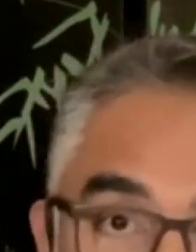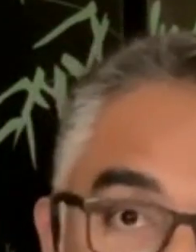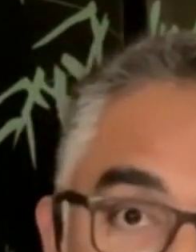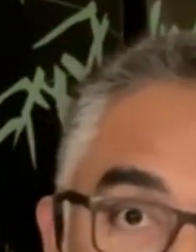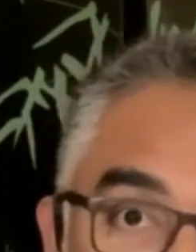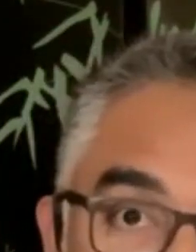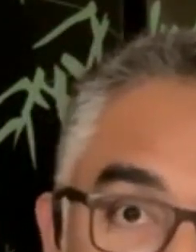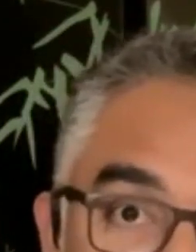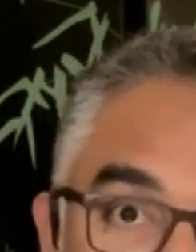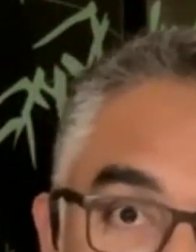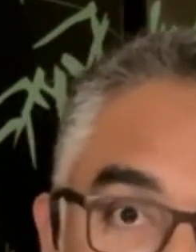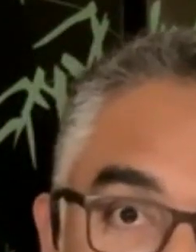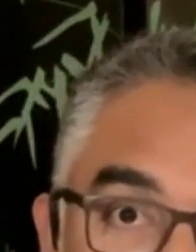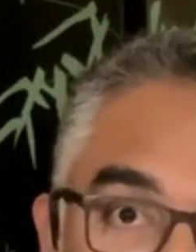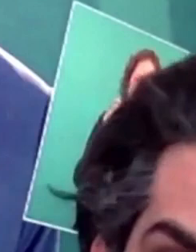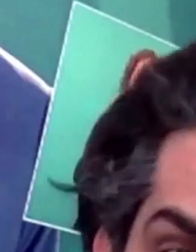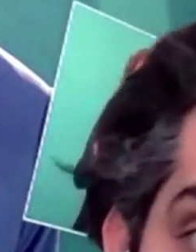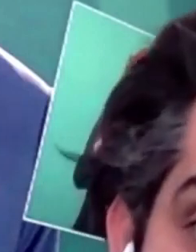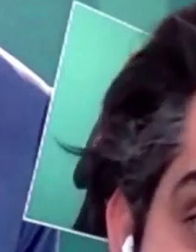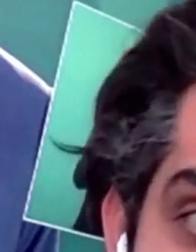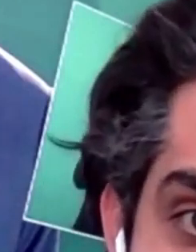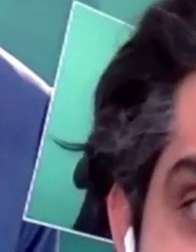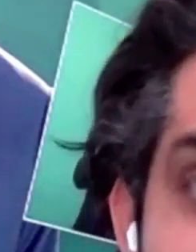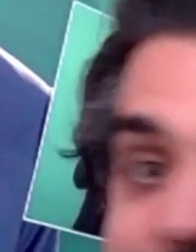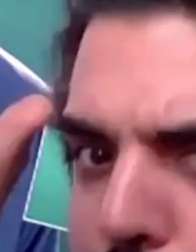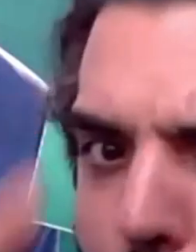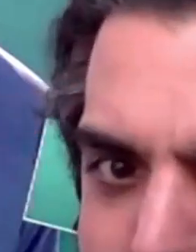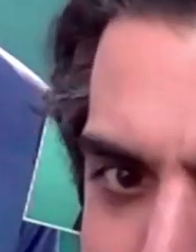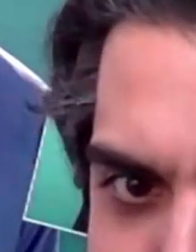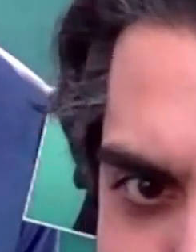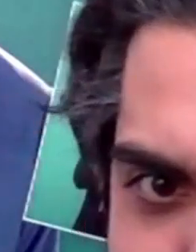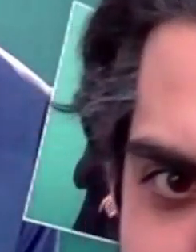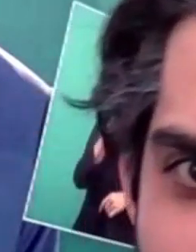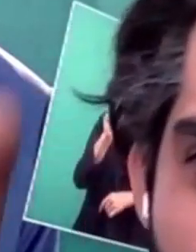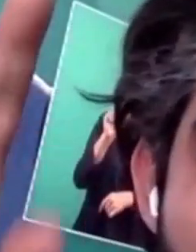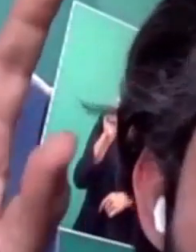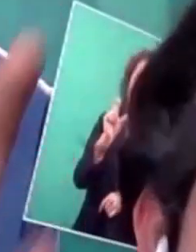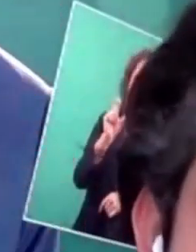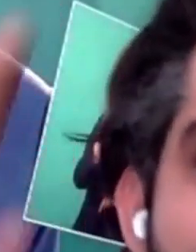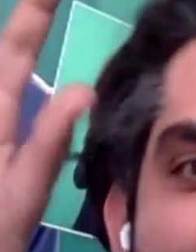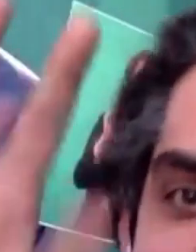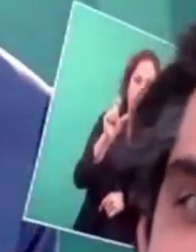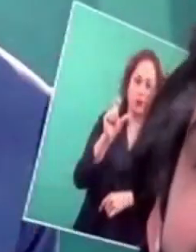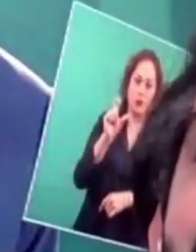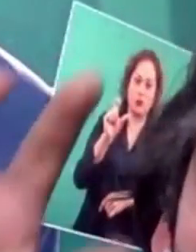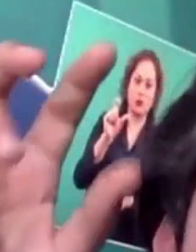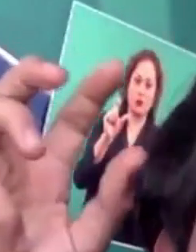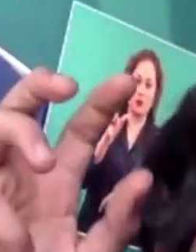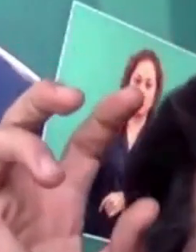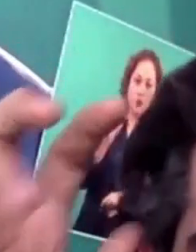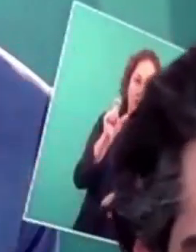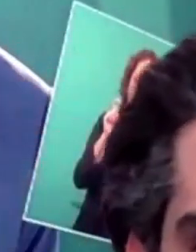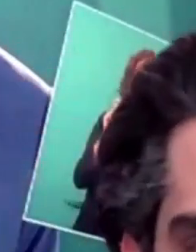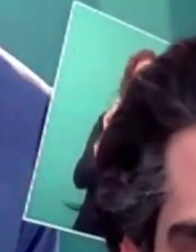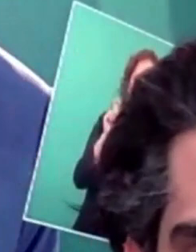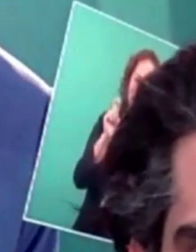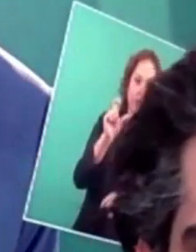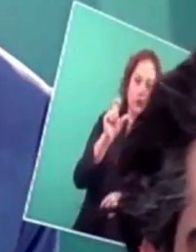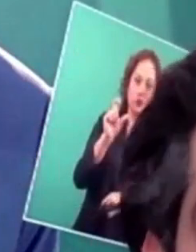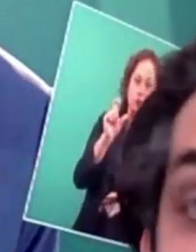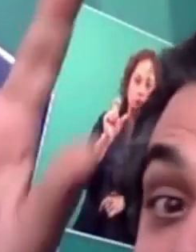pregunto. Yo lo que creo que hay que hacer es exponer como un títere de la